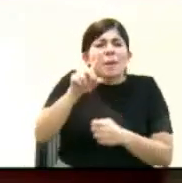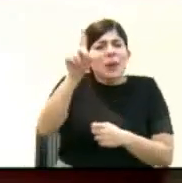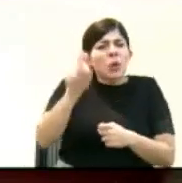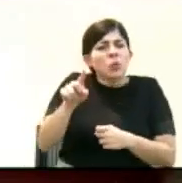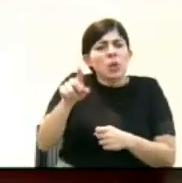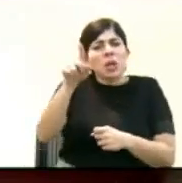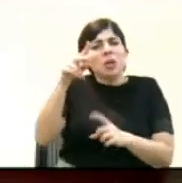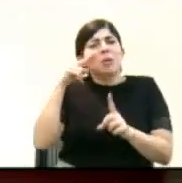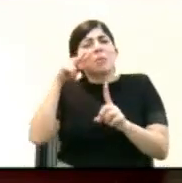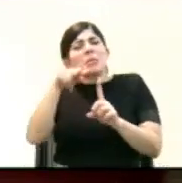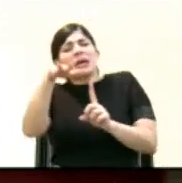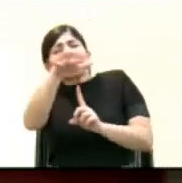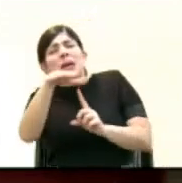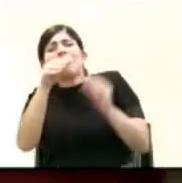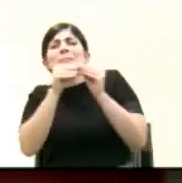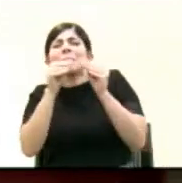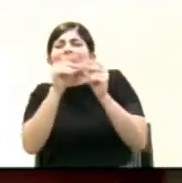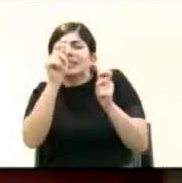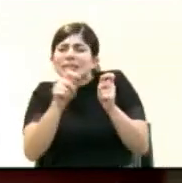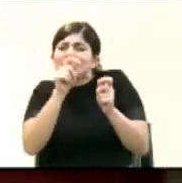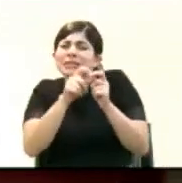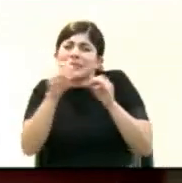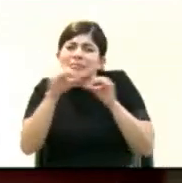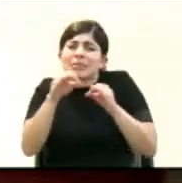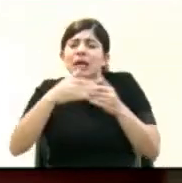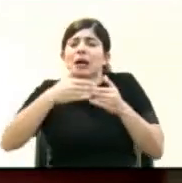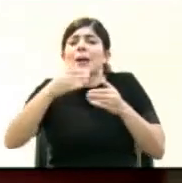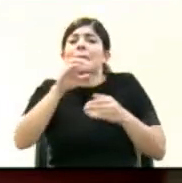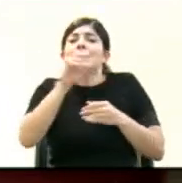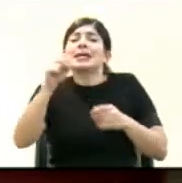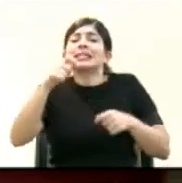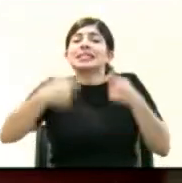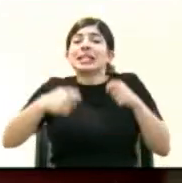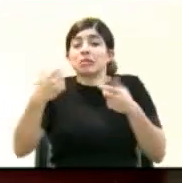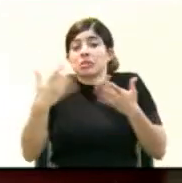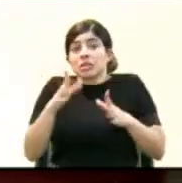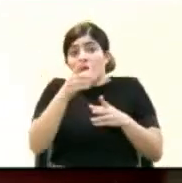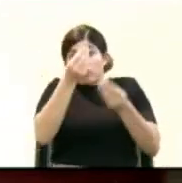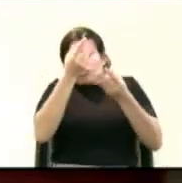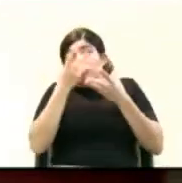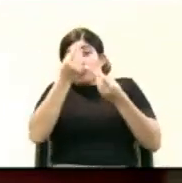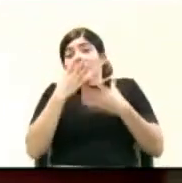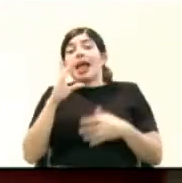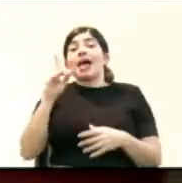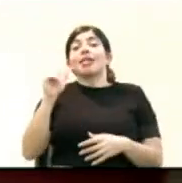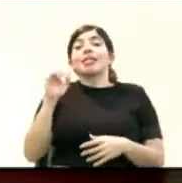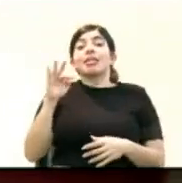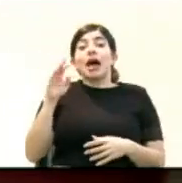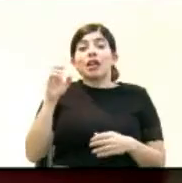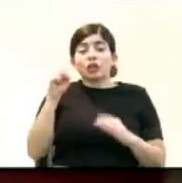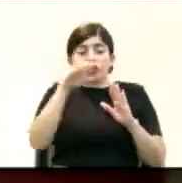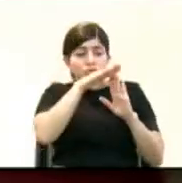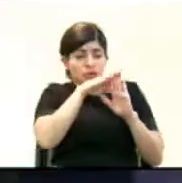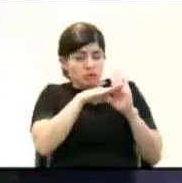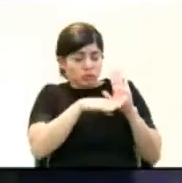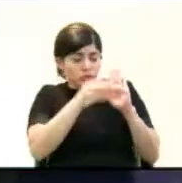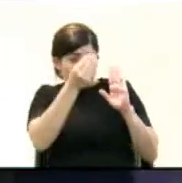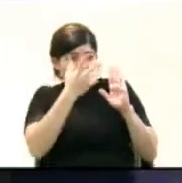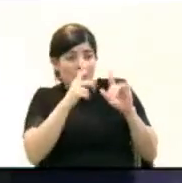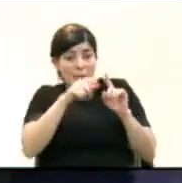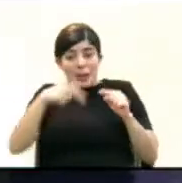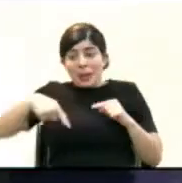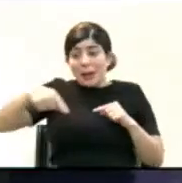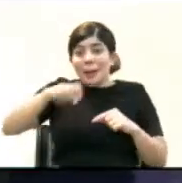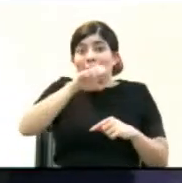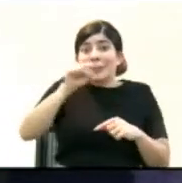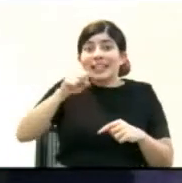un panorama más específico del mes de septiembre, porque bueno, ya escuchamos los datos que usted nos acaba de dar, pero también en este mes de septiembre,